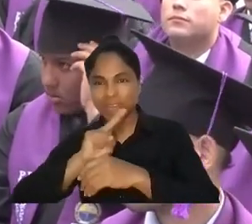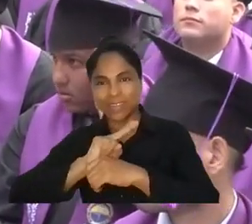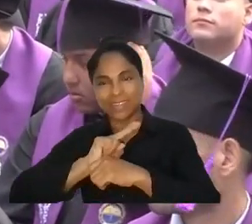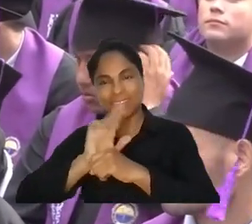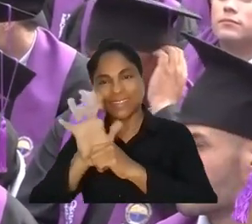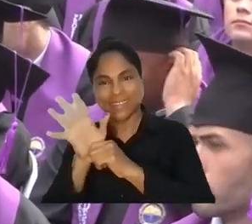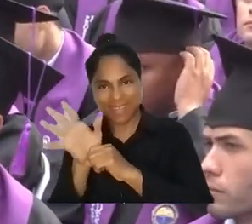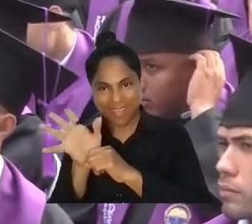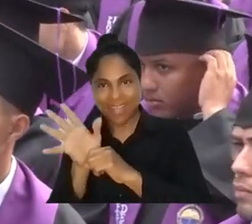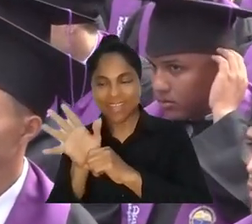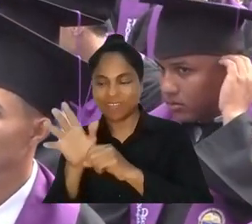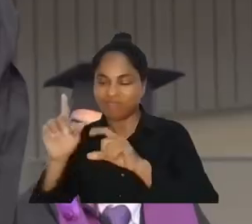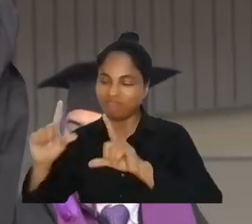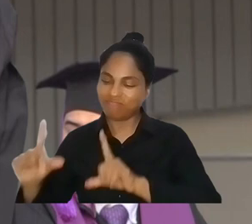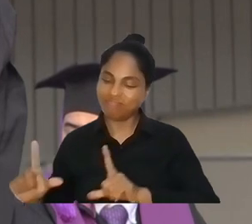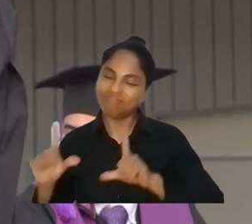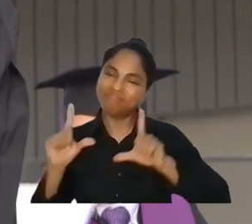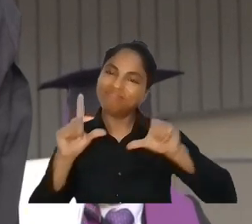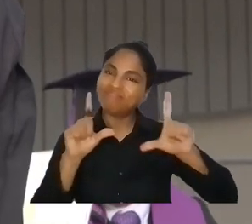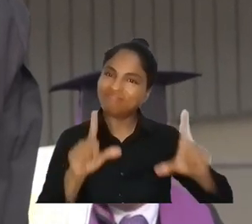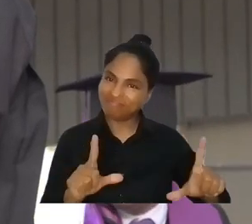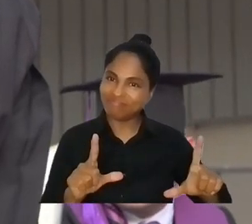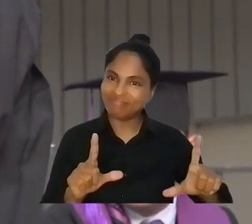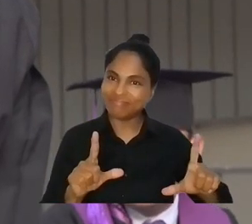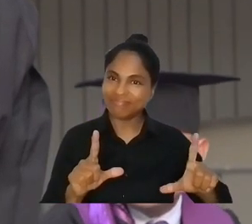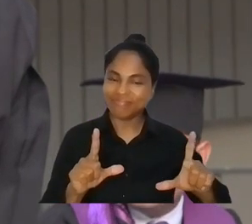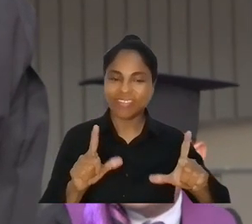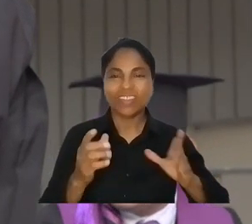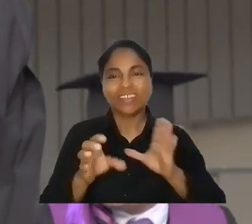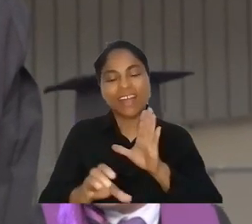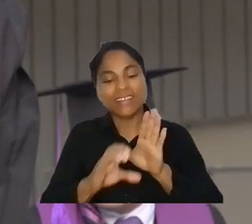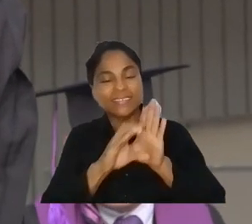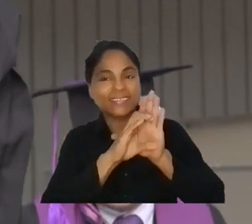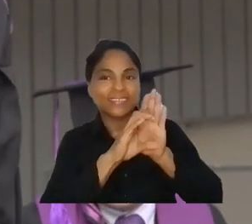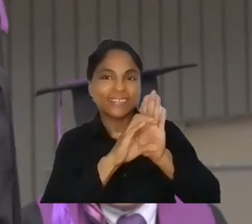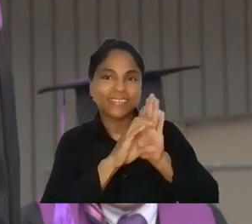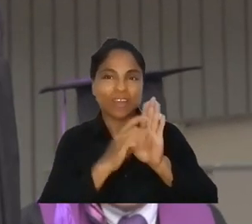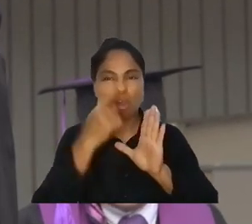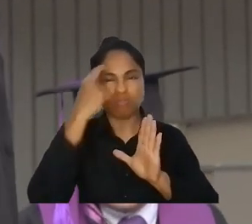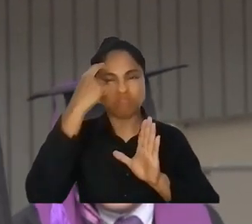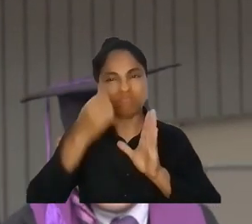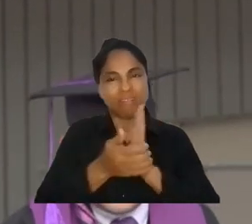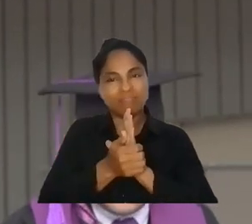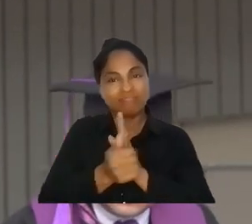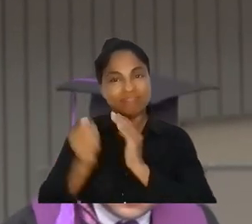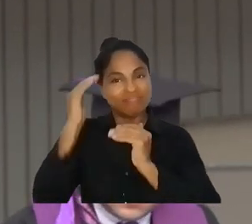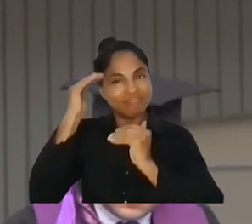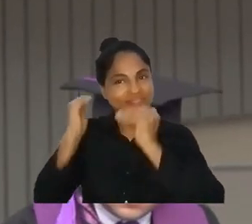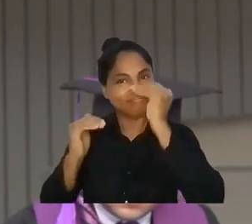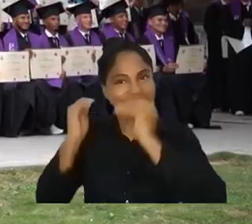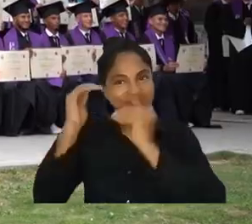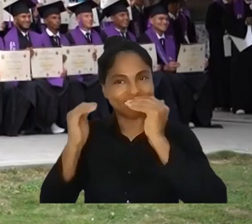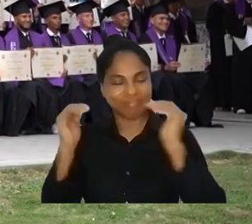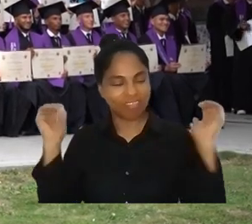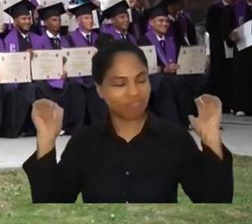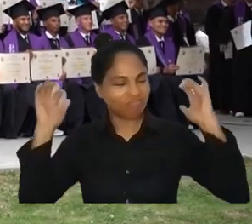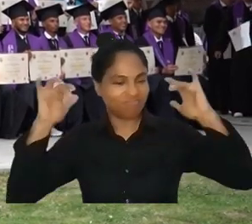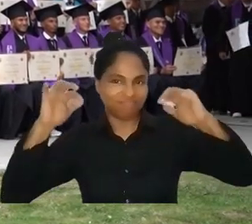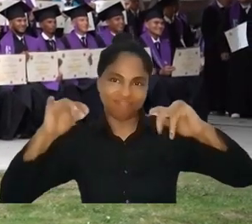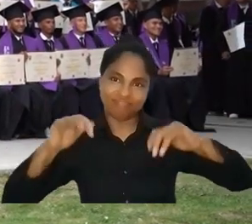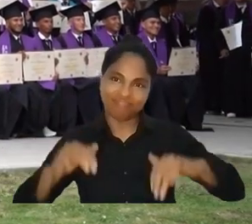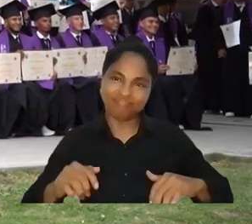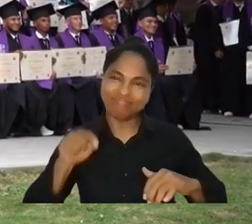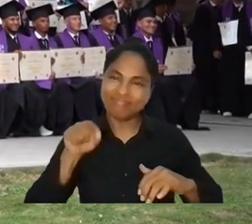de la Educación y las Oportunidades recibieron sus títulos de pregrado y certificados de aptitud ocupacional por competencias en medio de un